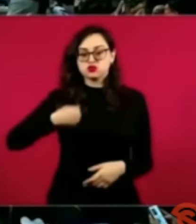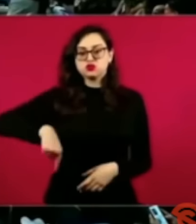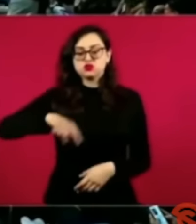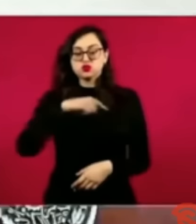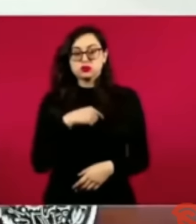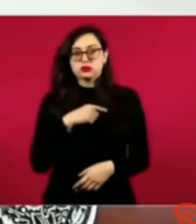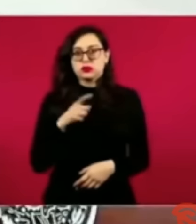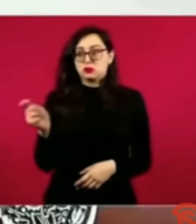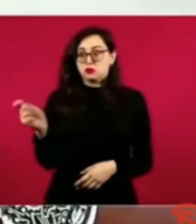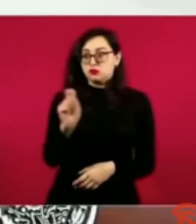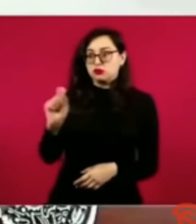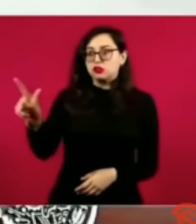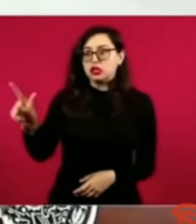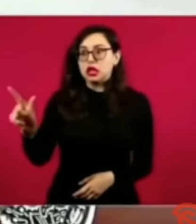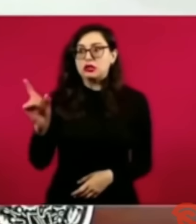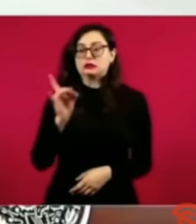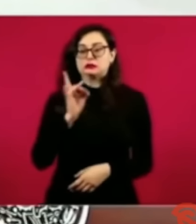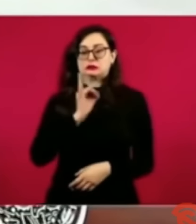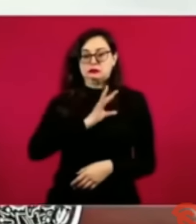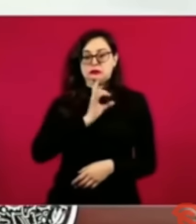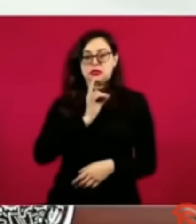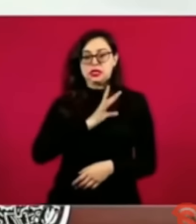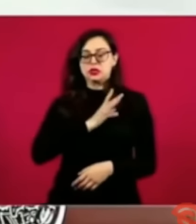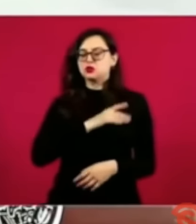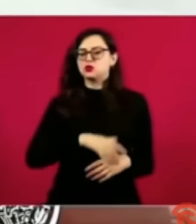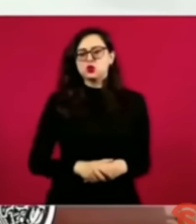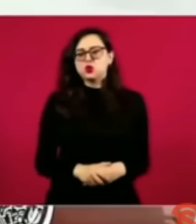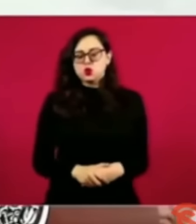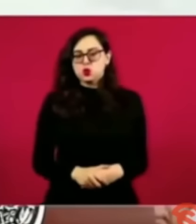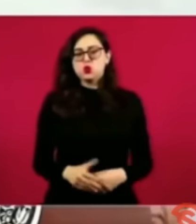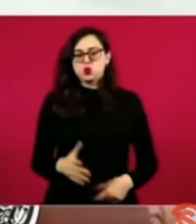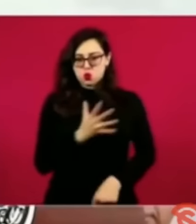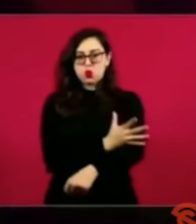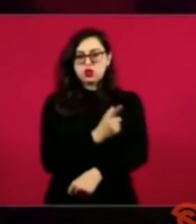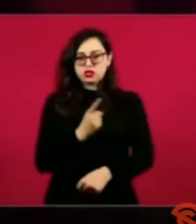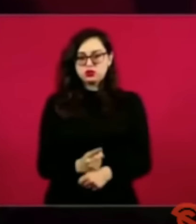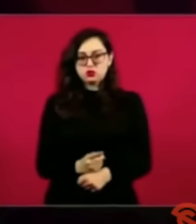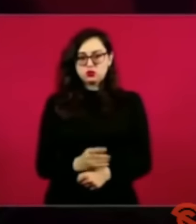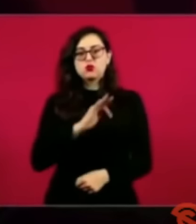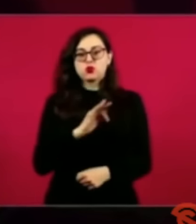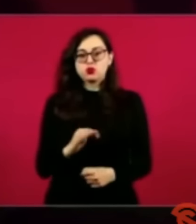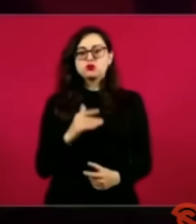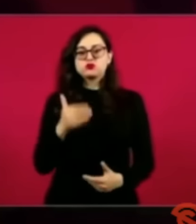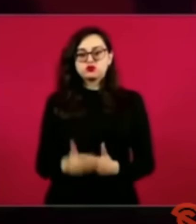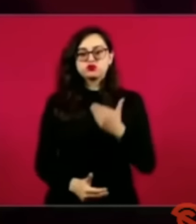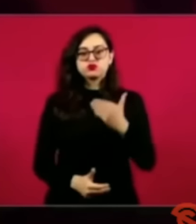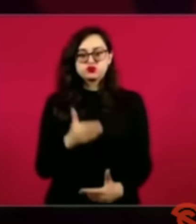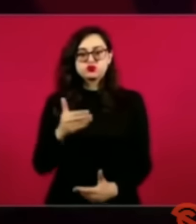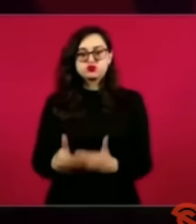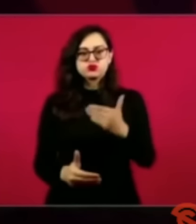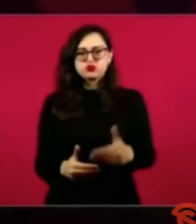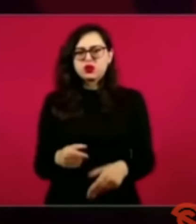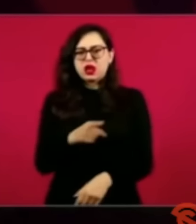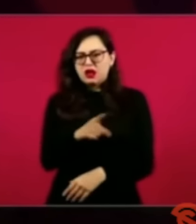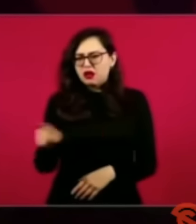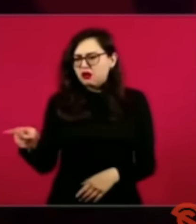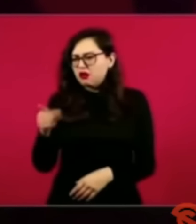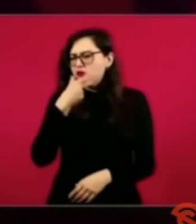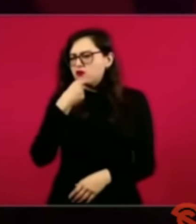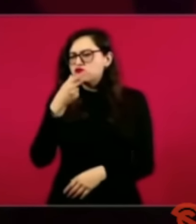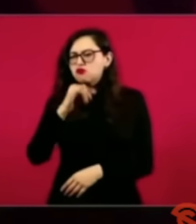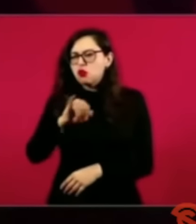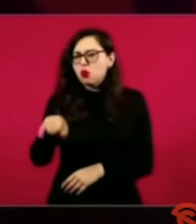Si somos honestos, mucho tenemos por avanzar. Y a mí me da mucho orgullo que alguien, creo que Juventino por aquí anda, me contaba de un